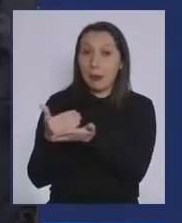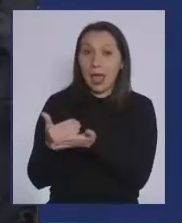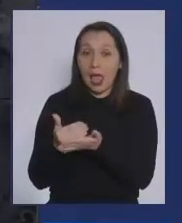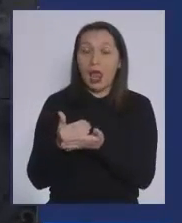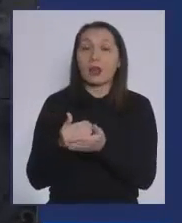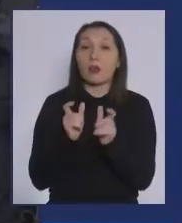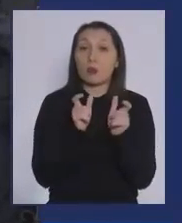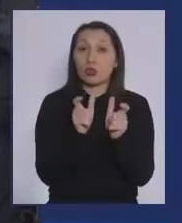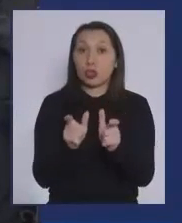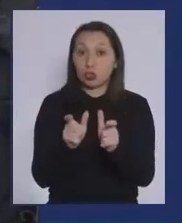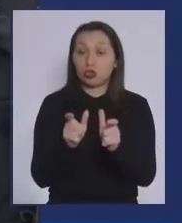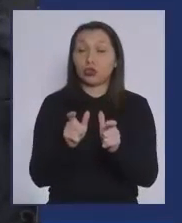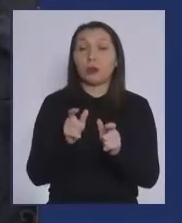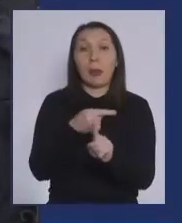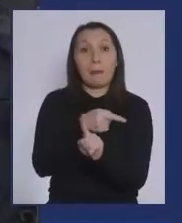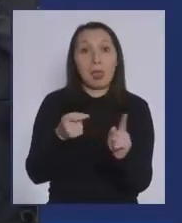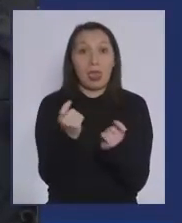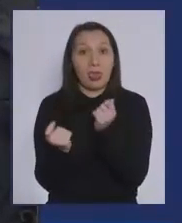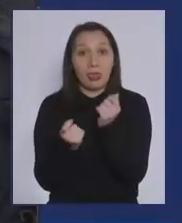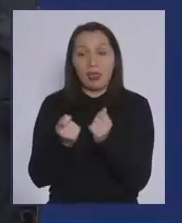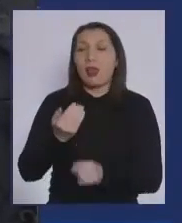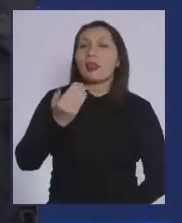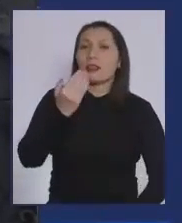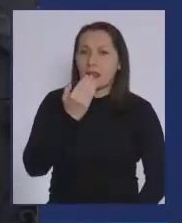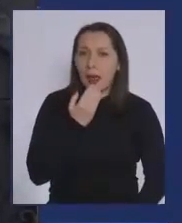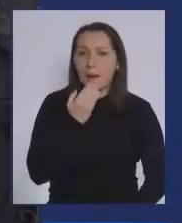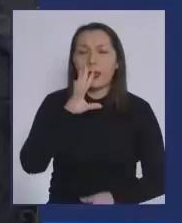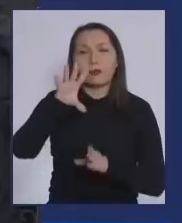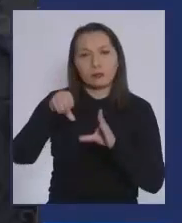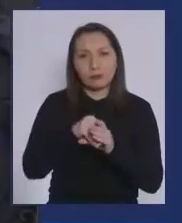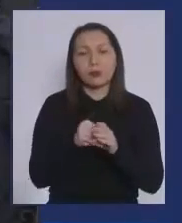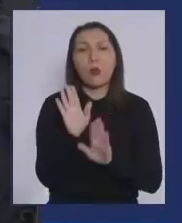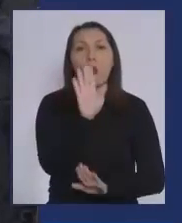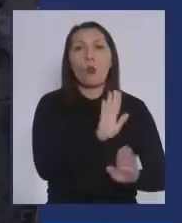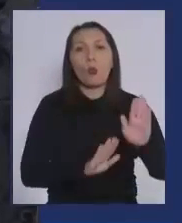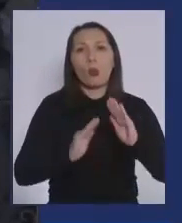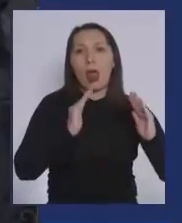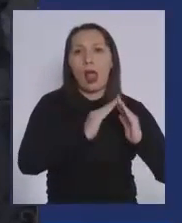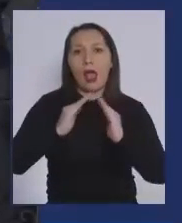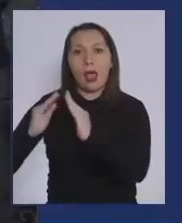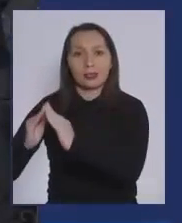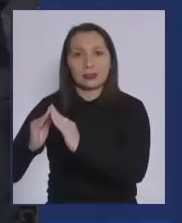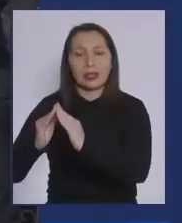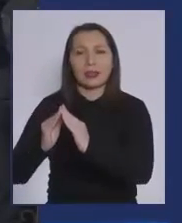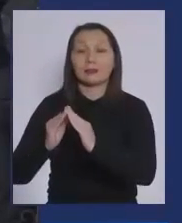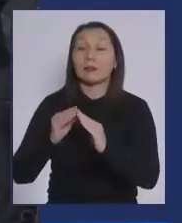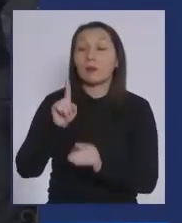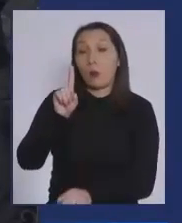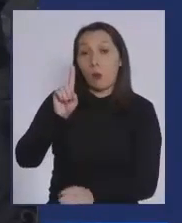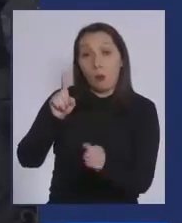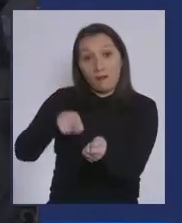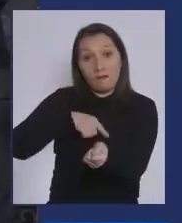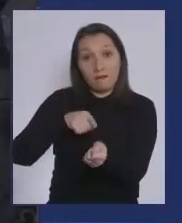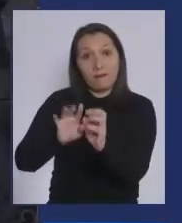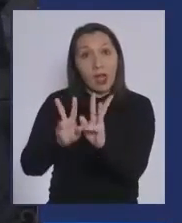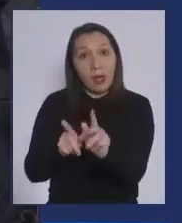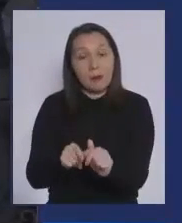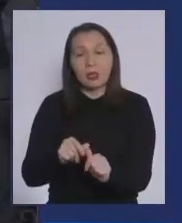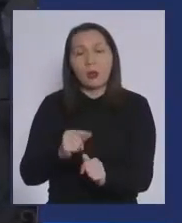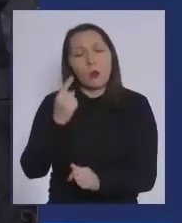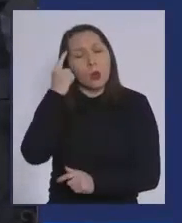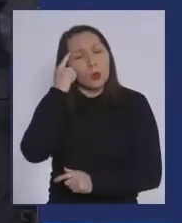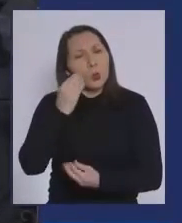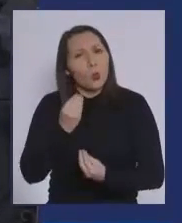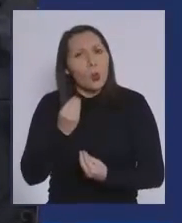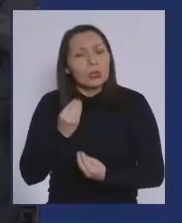fortalecido a la clase media también incluye protección de las viviendas para una familia el bien más